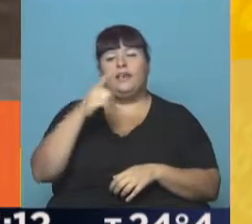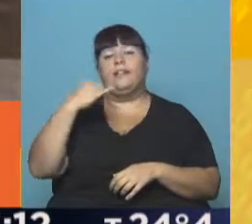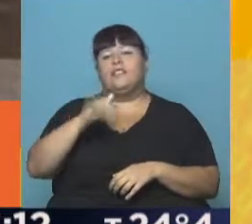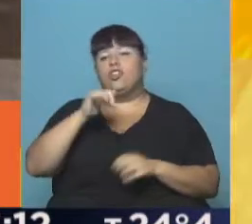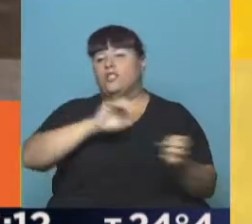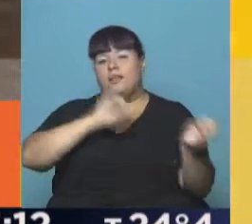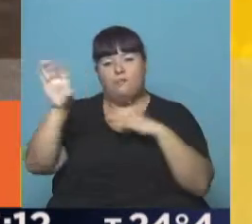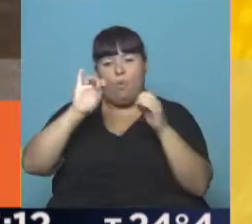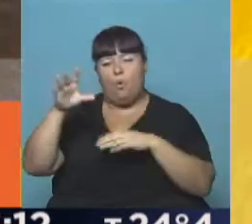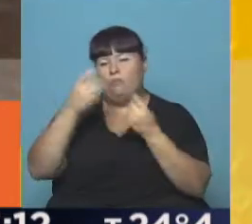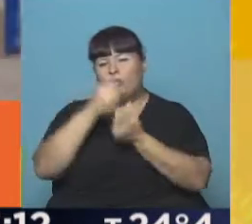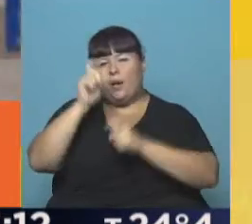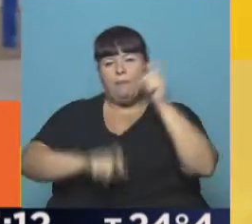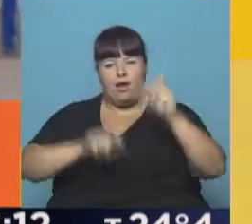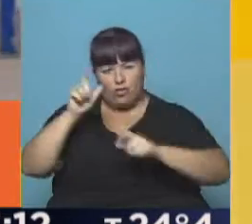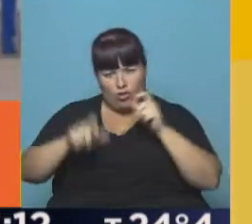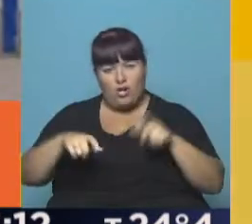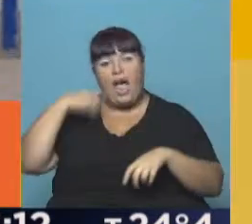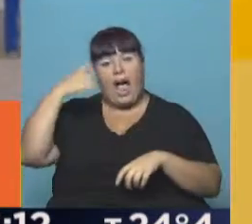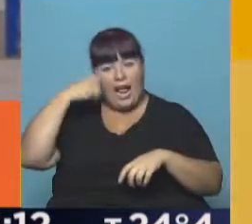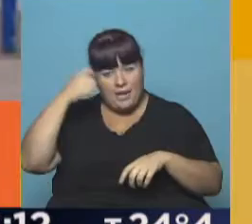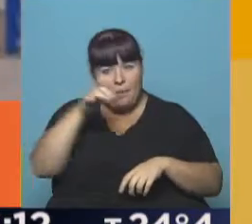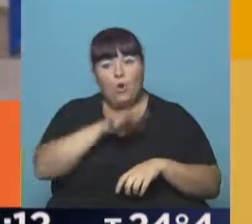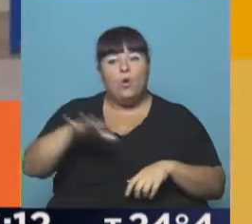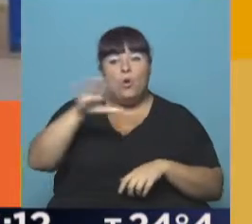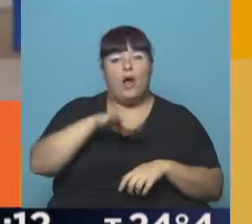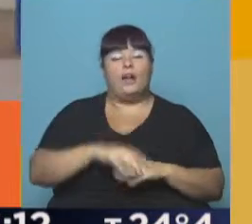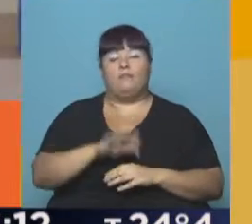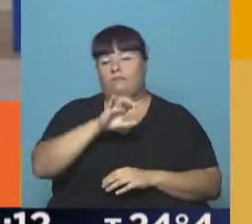la evacuación de decenas de personas y animales en la región